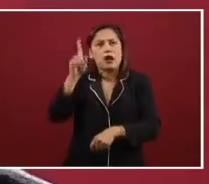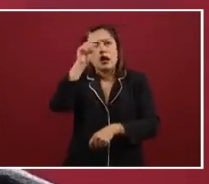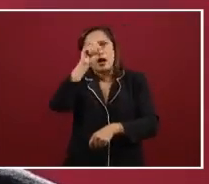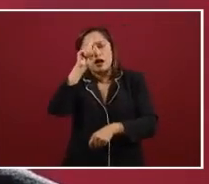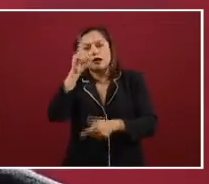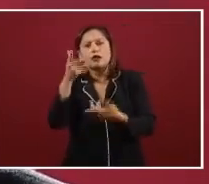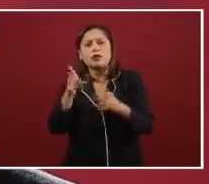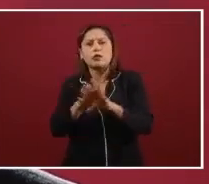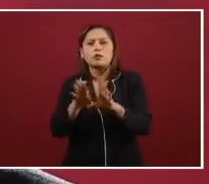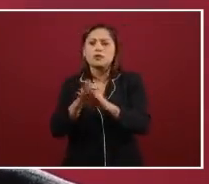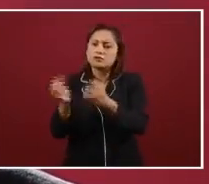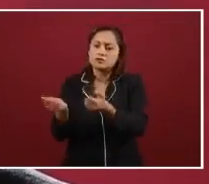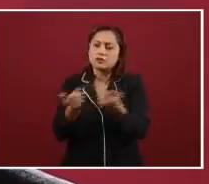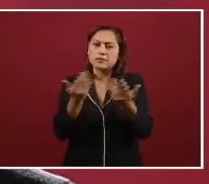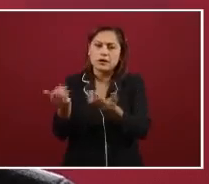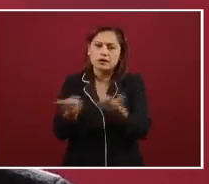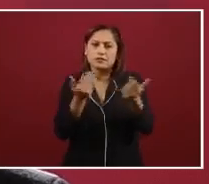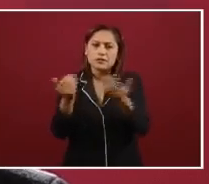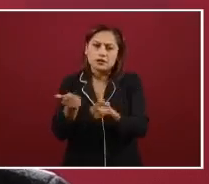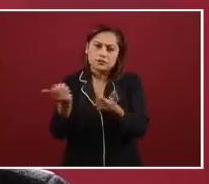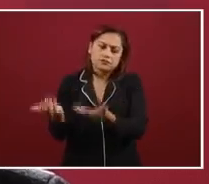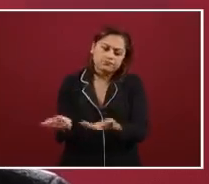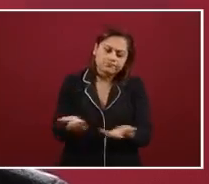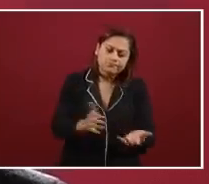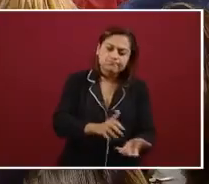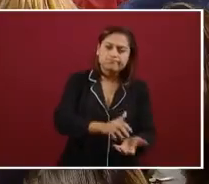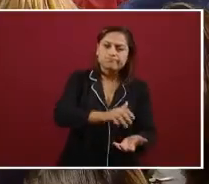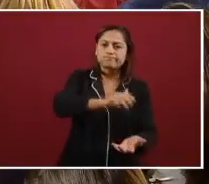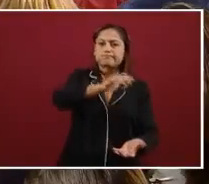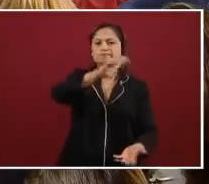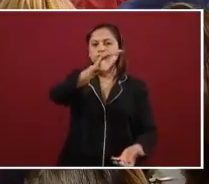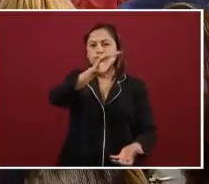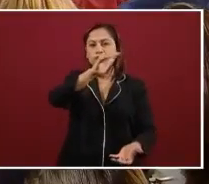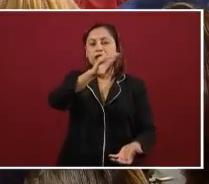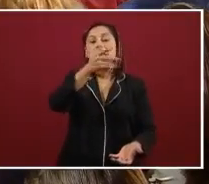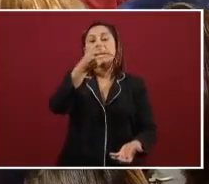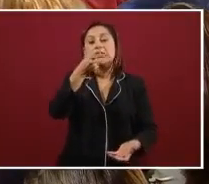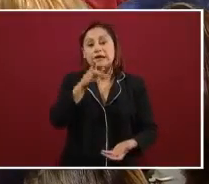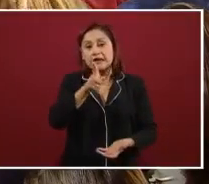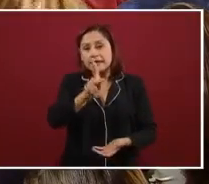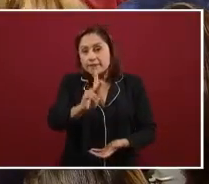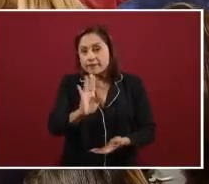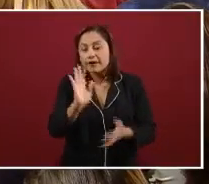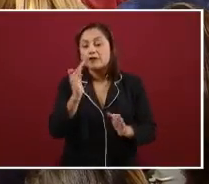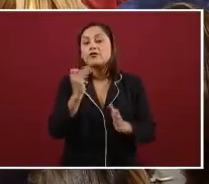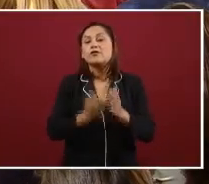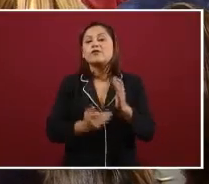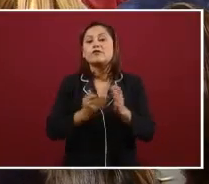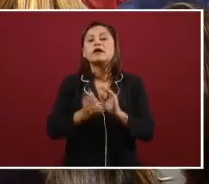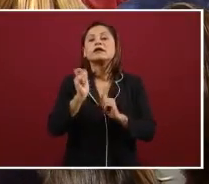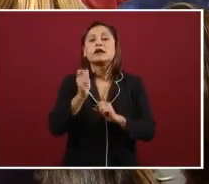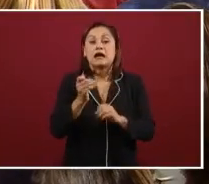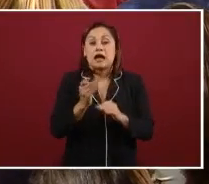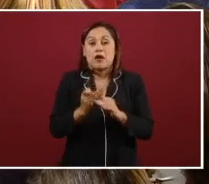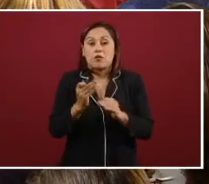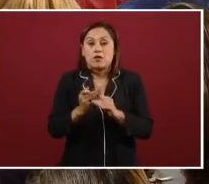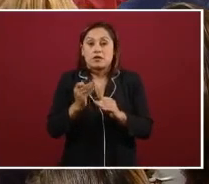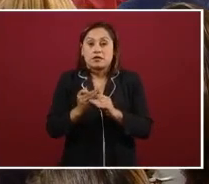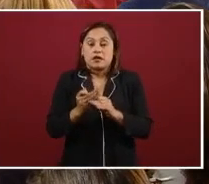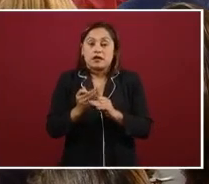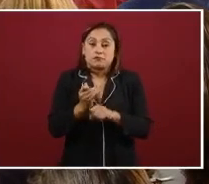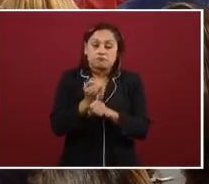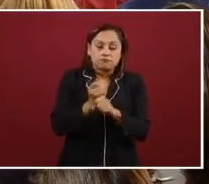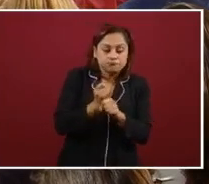acumulando el sargazo. Ahí es donde está el sargazo. ¿Qué nos hace falta? Se están haciendo estudios, análisis, para